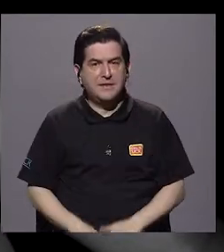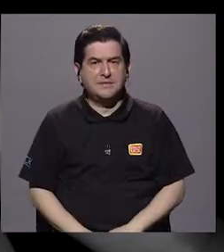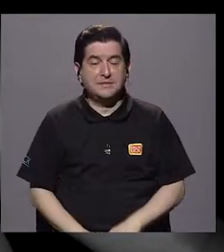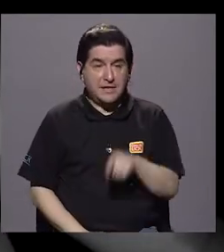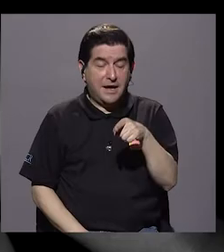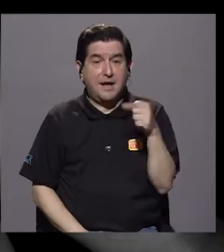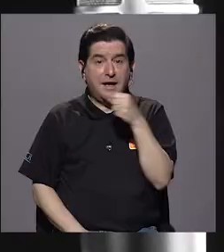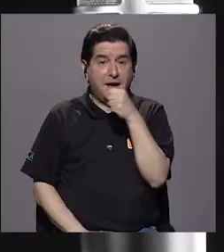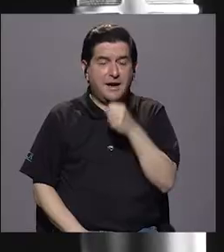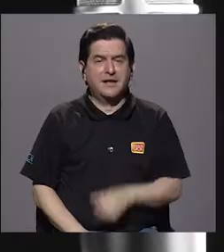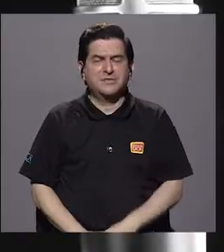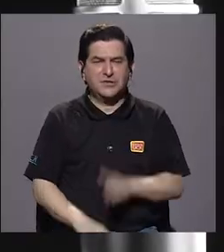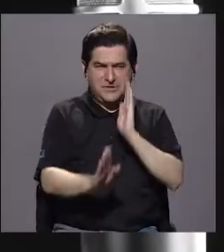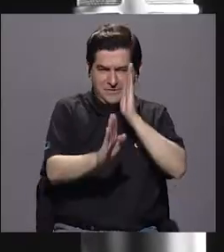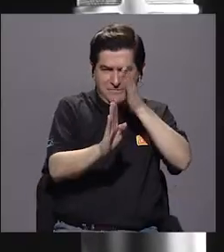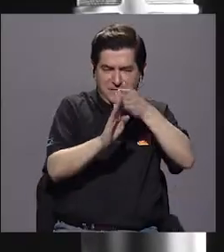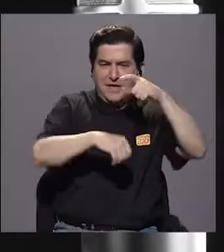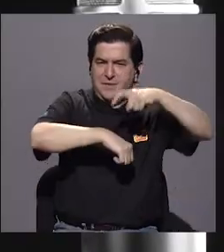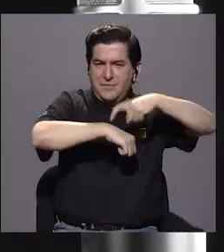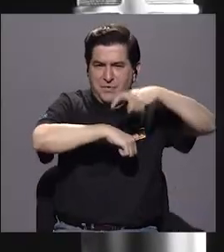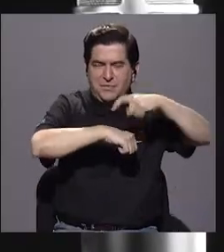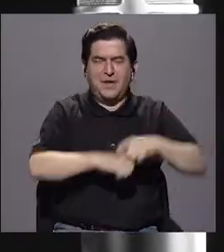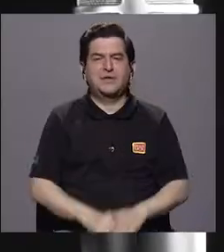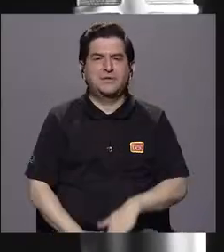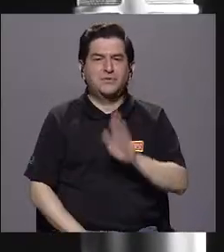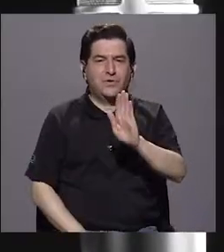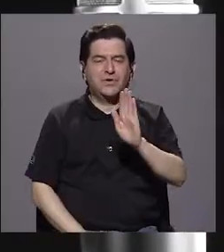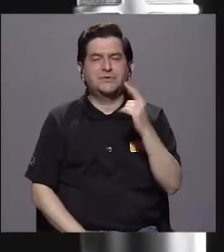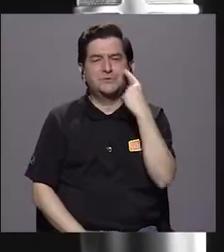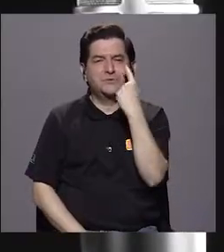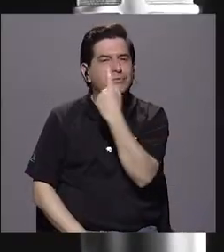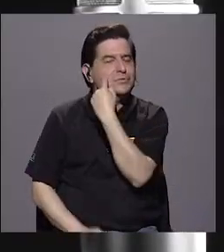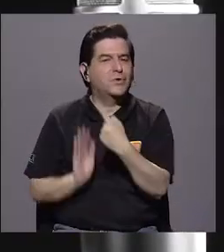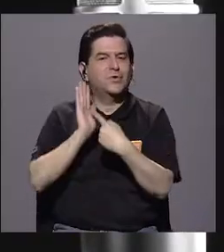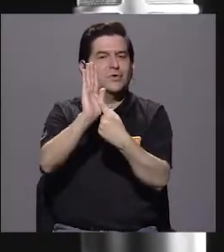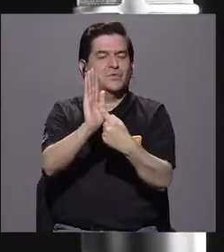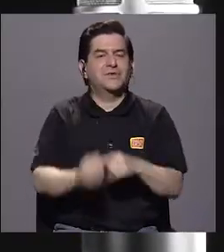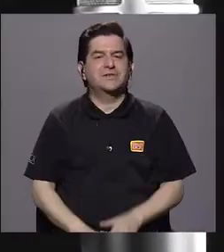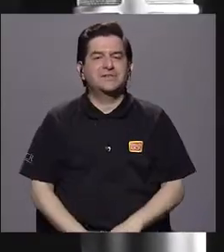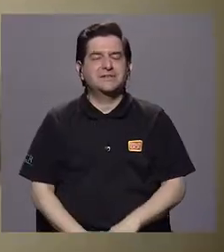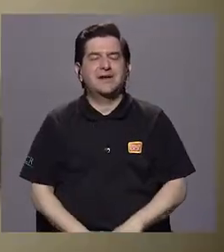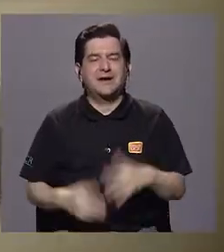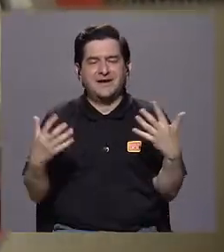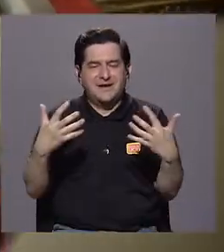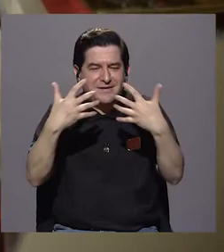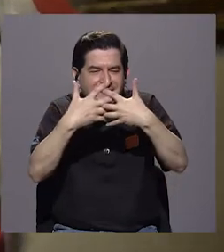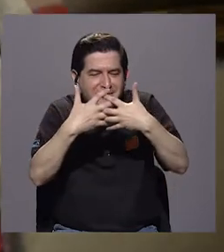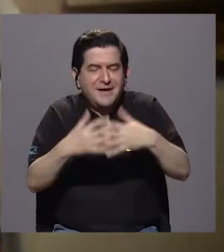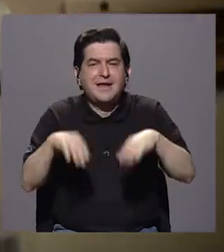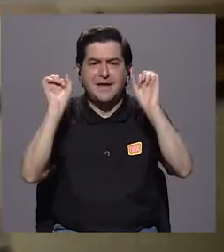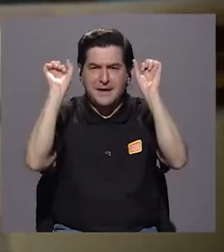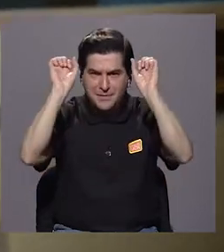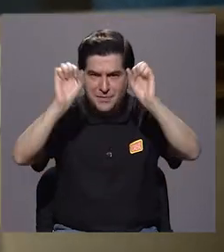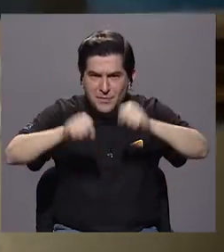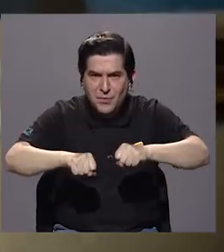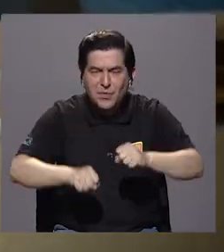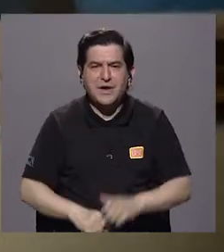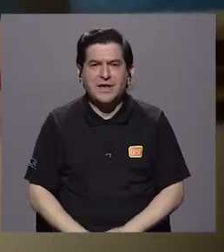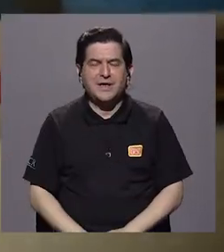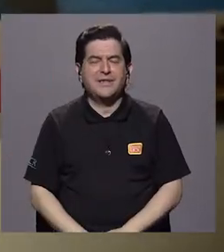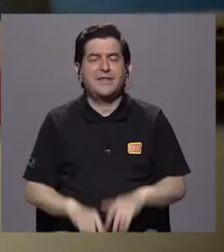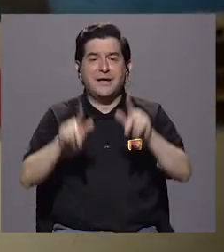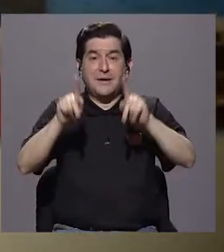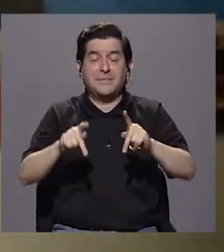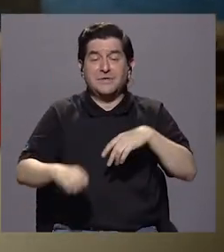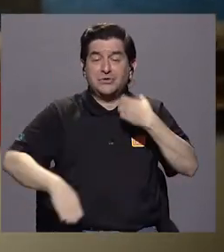interpretaciones fidedignas de momentos que llenan sus ojos y se transforman en esa armonía capaz de conmover al